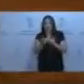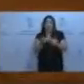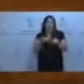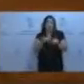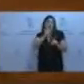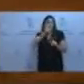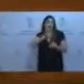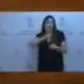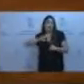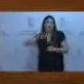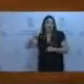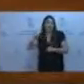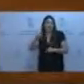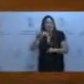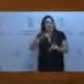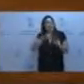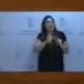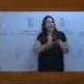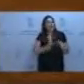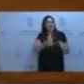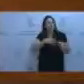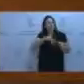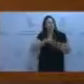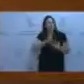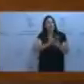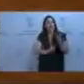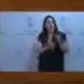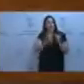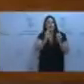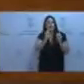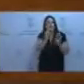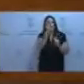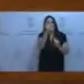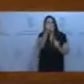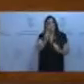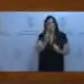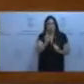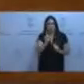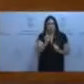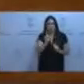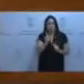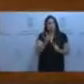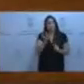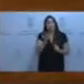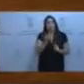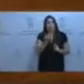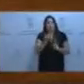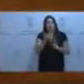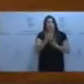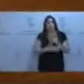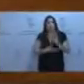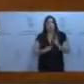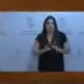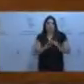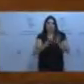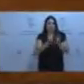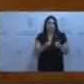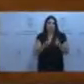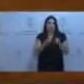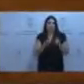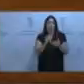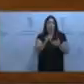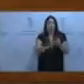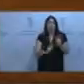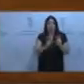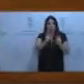comunidades. No como en Asturias, que solo pueden ostentar una licencia. Tener establecidas limitaciones en el número de licencias, con su consiguiente